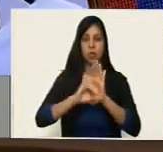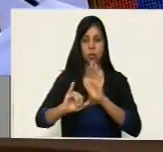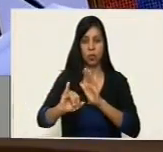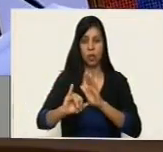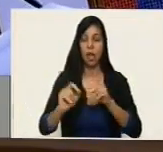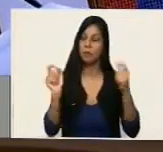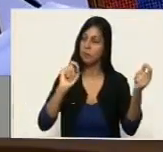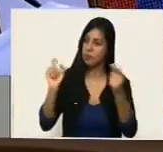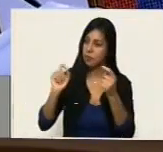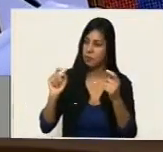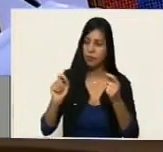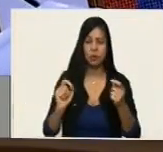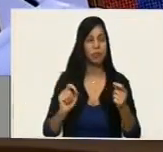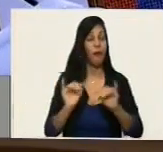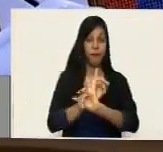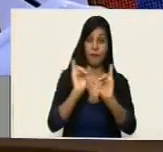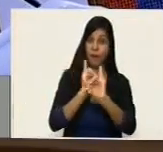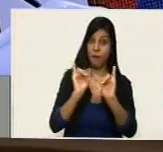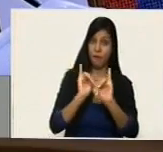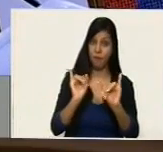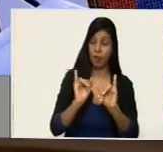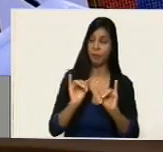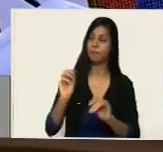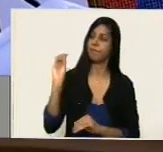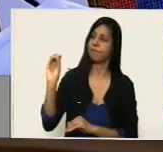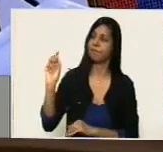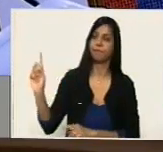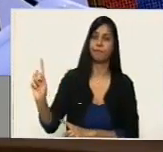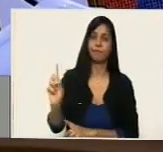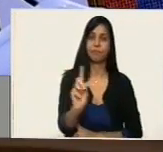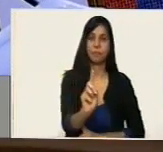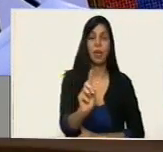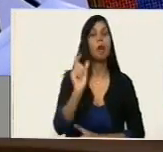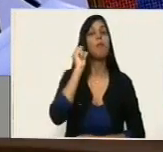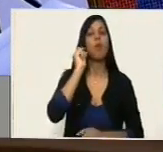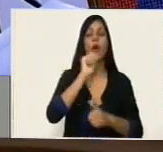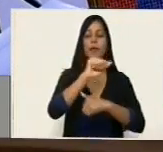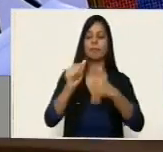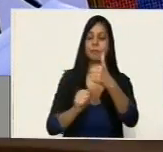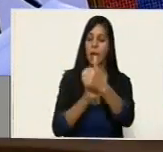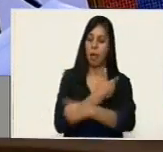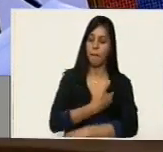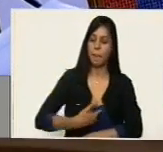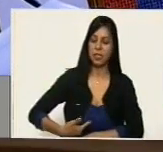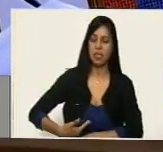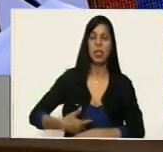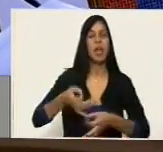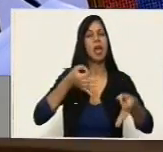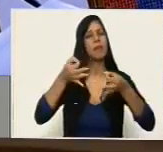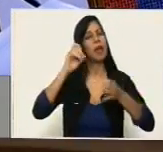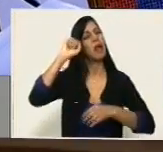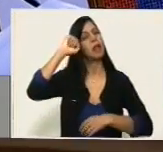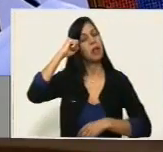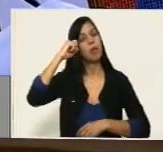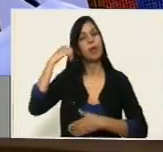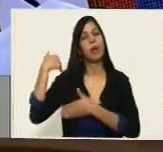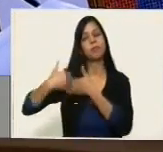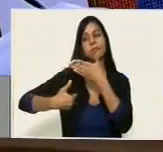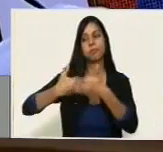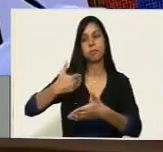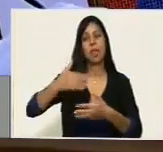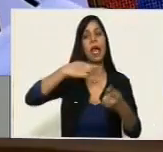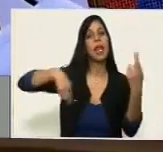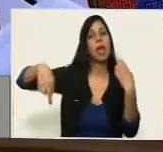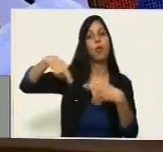concluir el debate, se hizo uso de la palabra por parte de la primera vicepresidenta para recordar los momentos claves del proceso